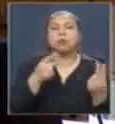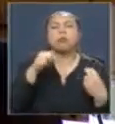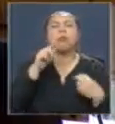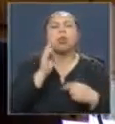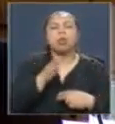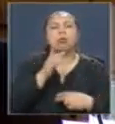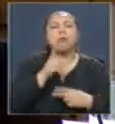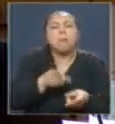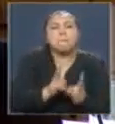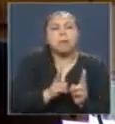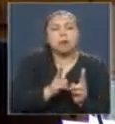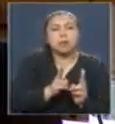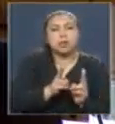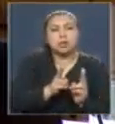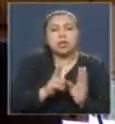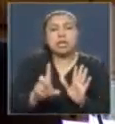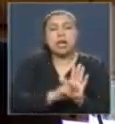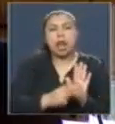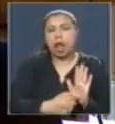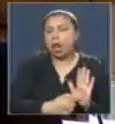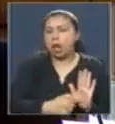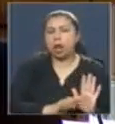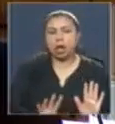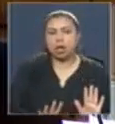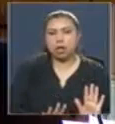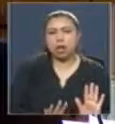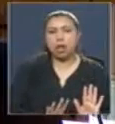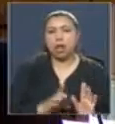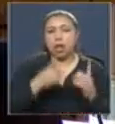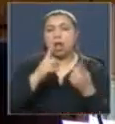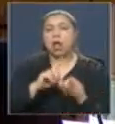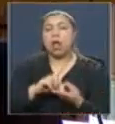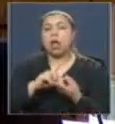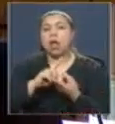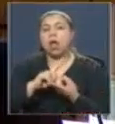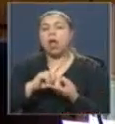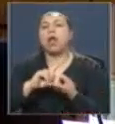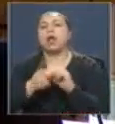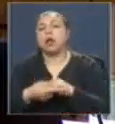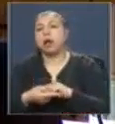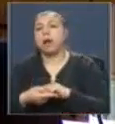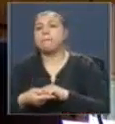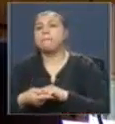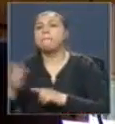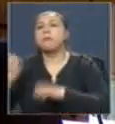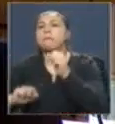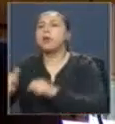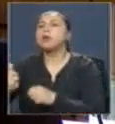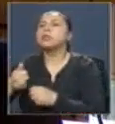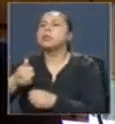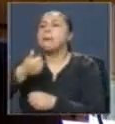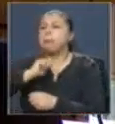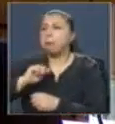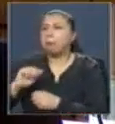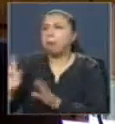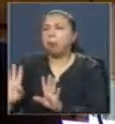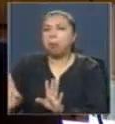que le permite expresamente la ley, a diferencia del privado que puede hacer cualquier cosa siempre que no se la prohíba la ley.